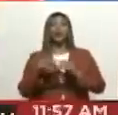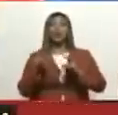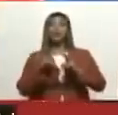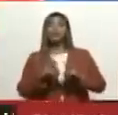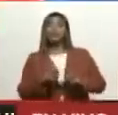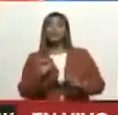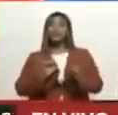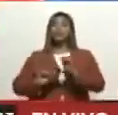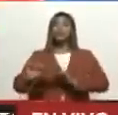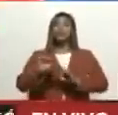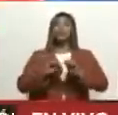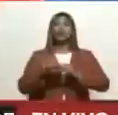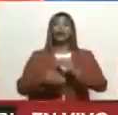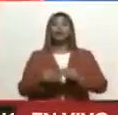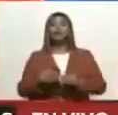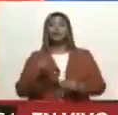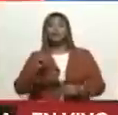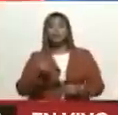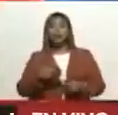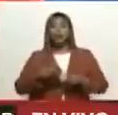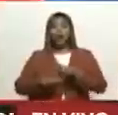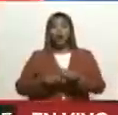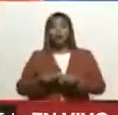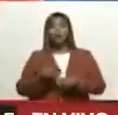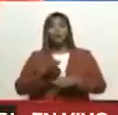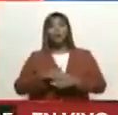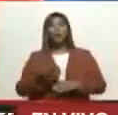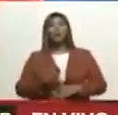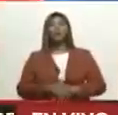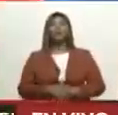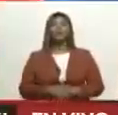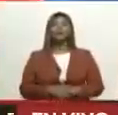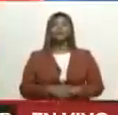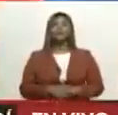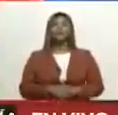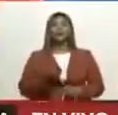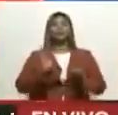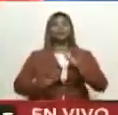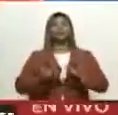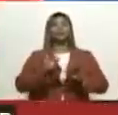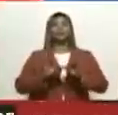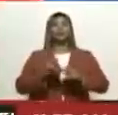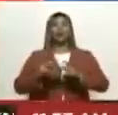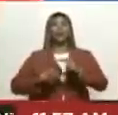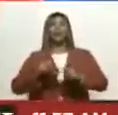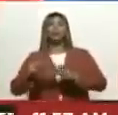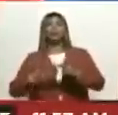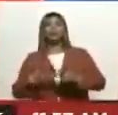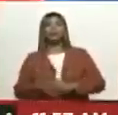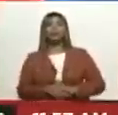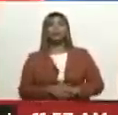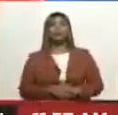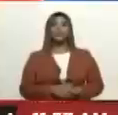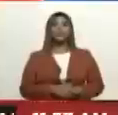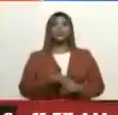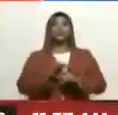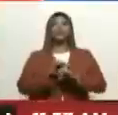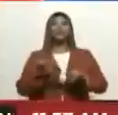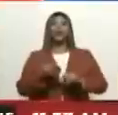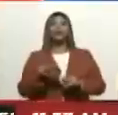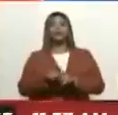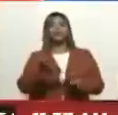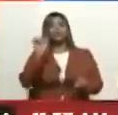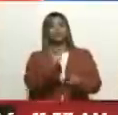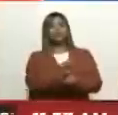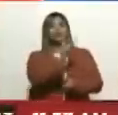un hecho pasa primero por judicializar, procesar y finalmente condenar